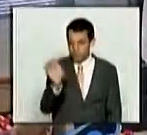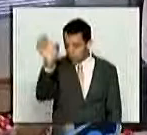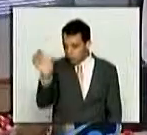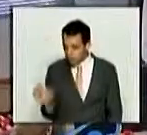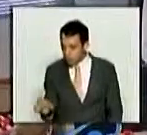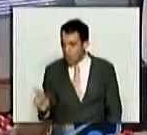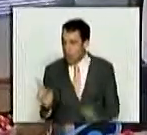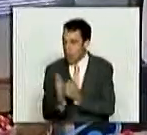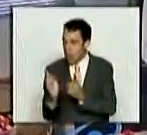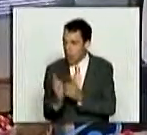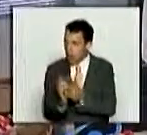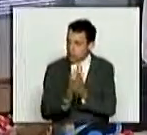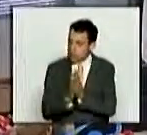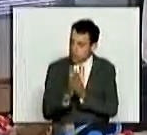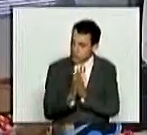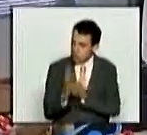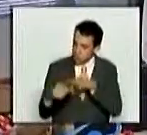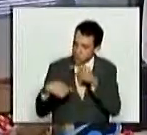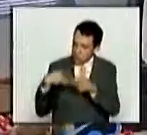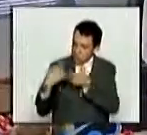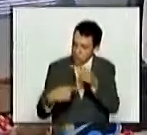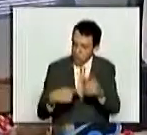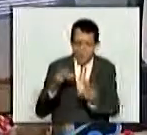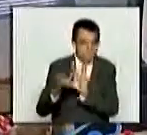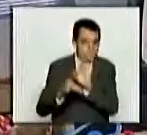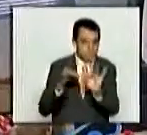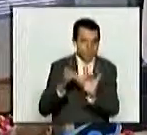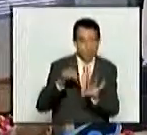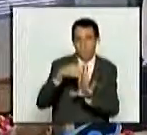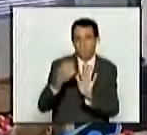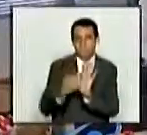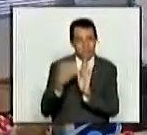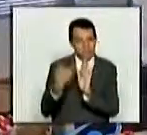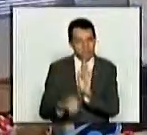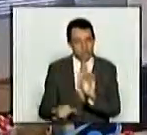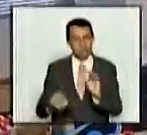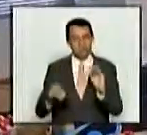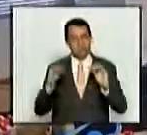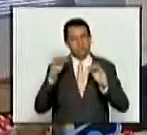ha existido una historia clínica muy completa, desde